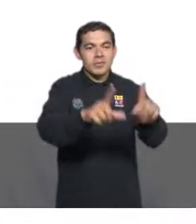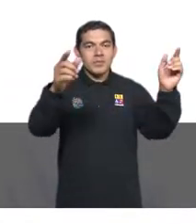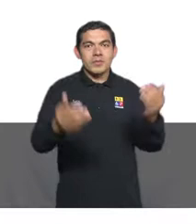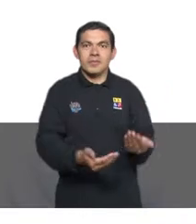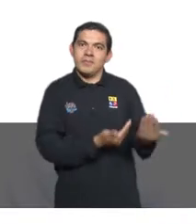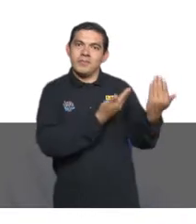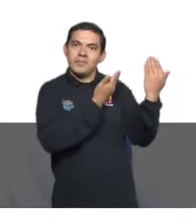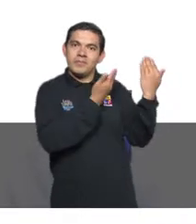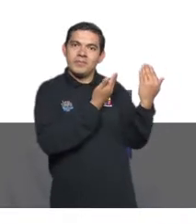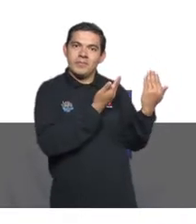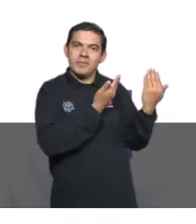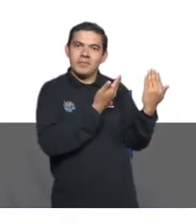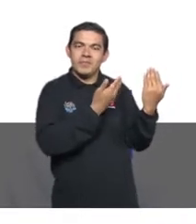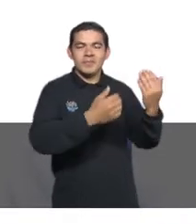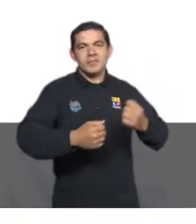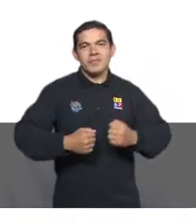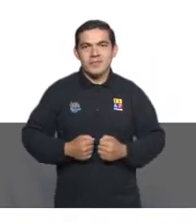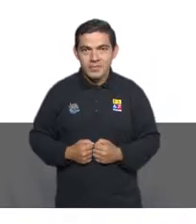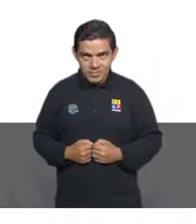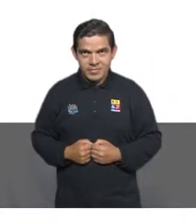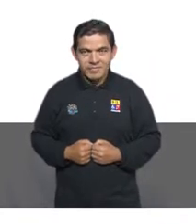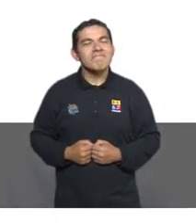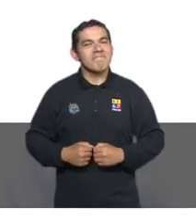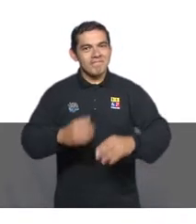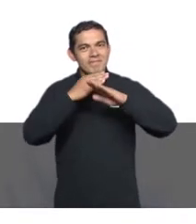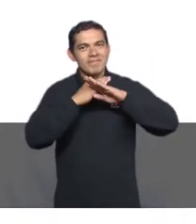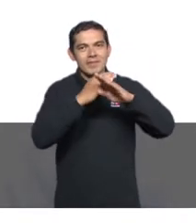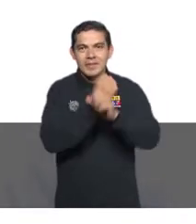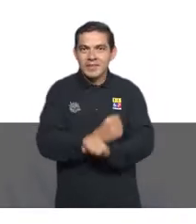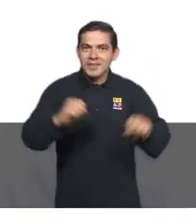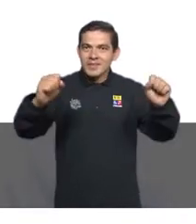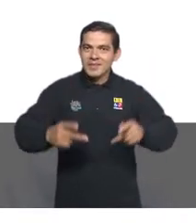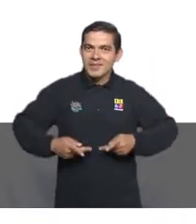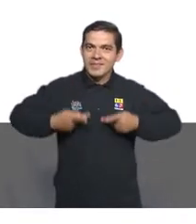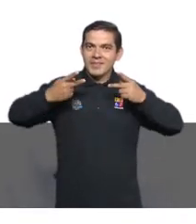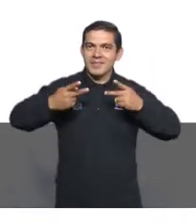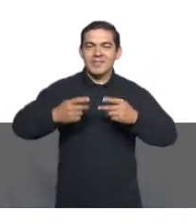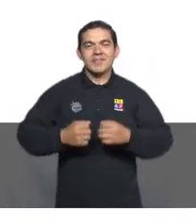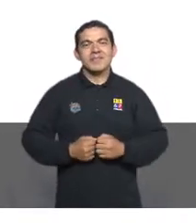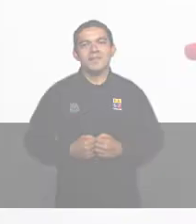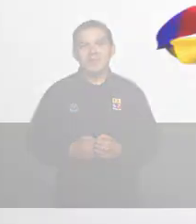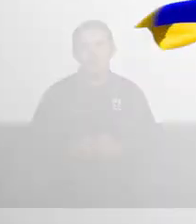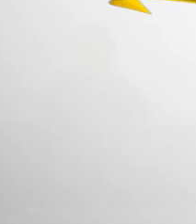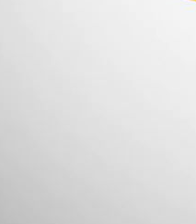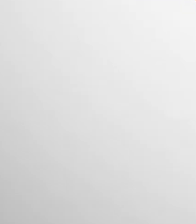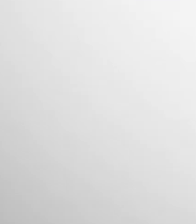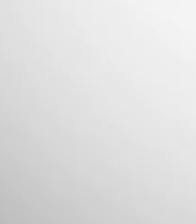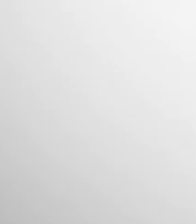www.gestionderiesgos.gov.es. Prevenir salva vidas.